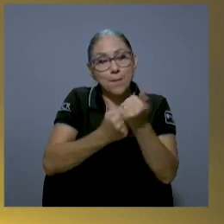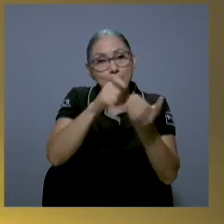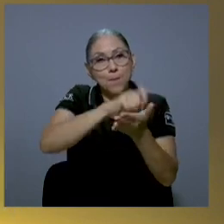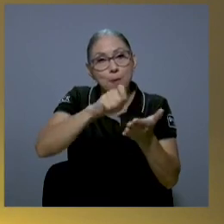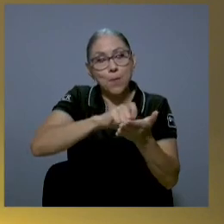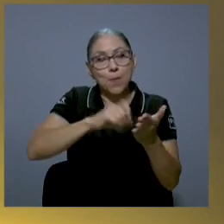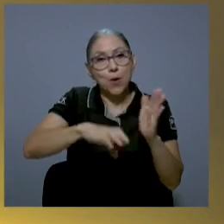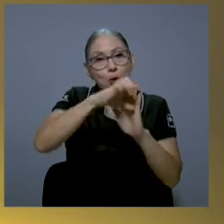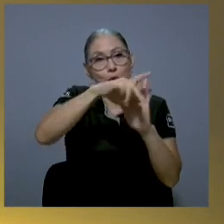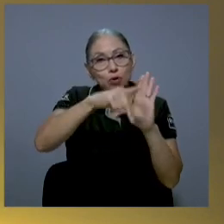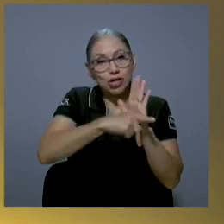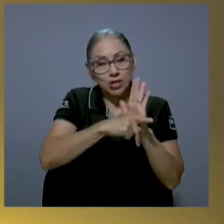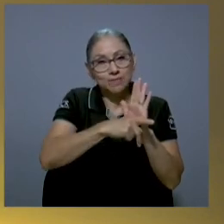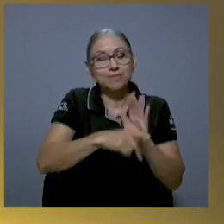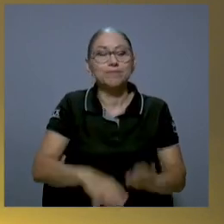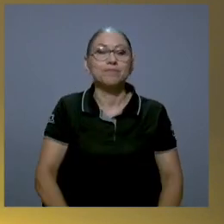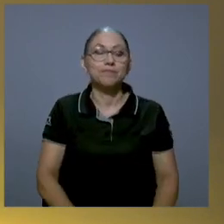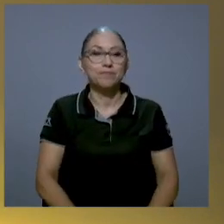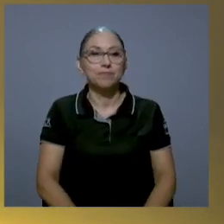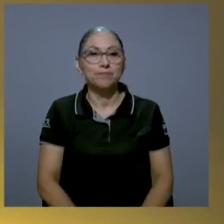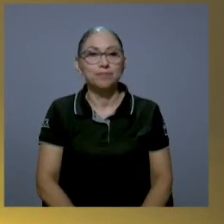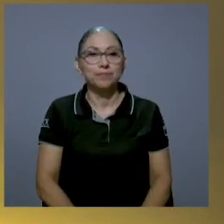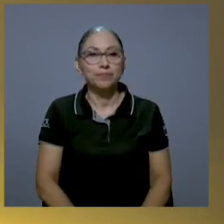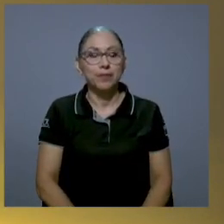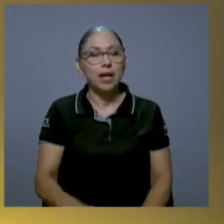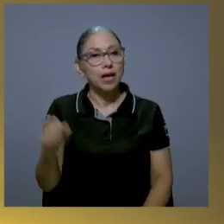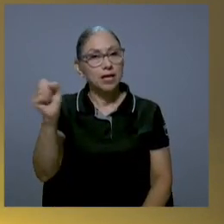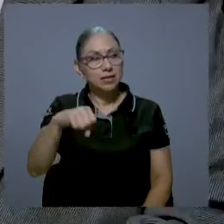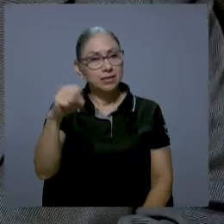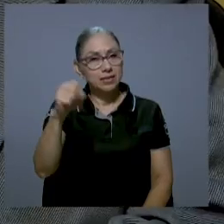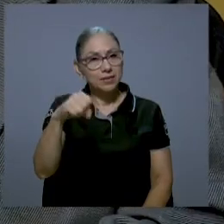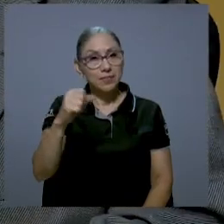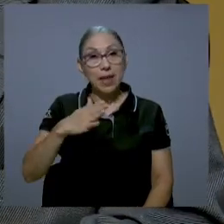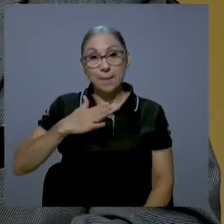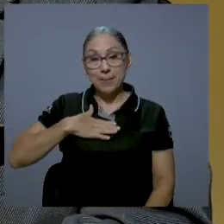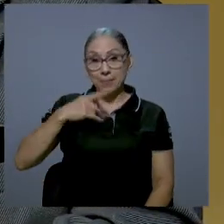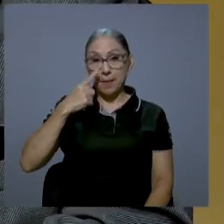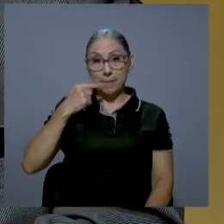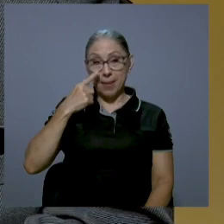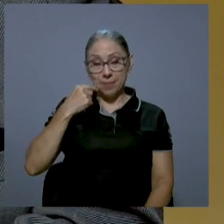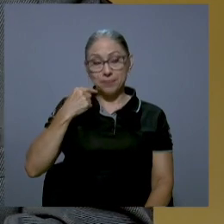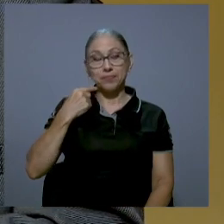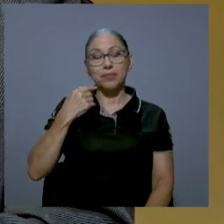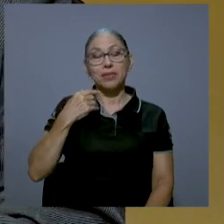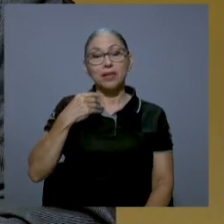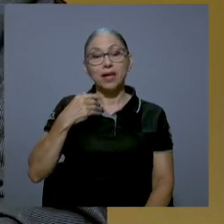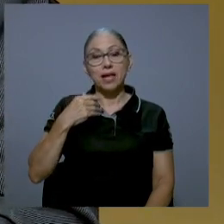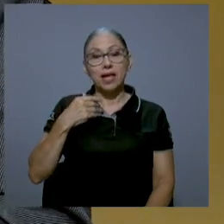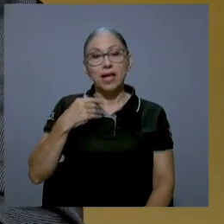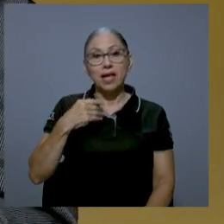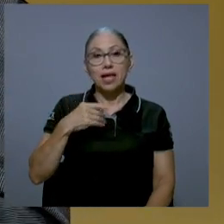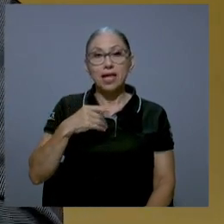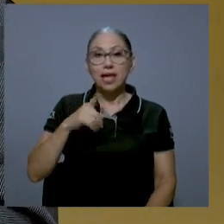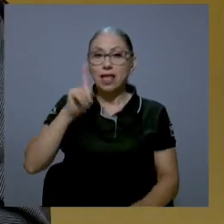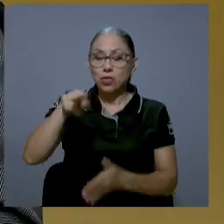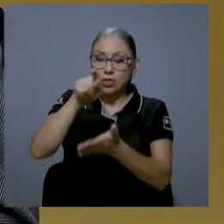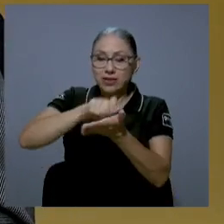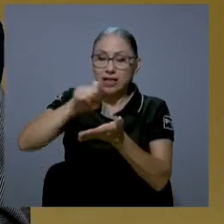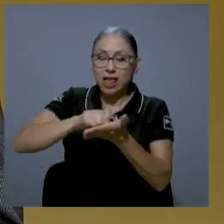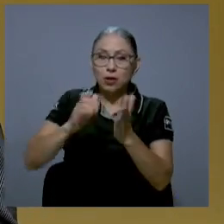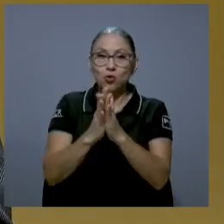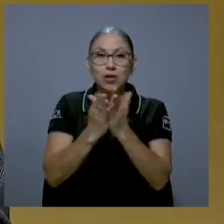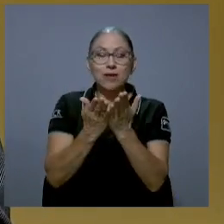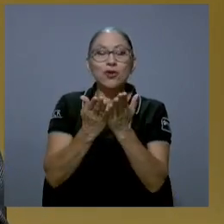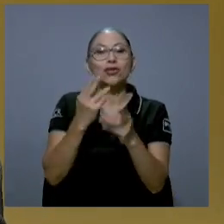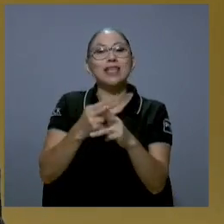de su contribución, me parece. Sí, así es. Mi papá, que le tocó, redactó un libro que se llamaba Desde la Barra,